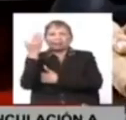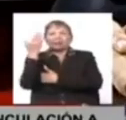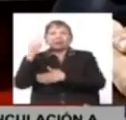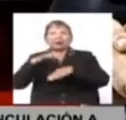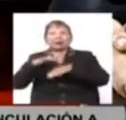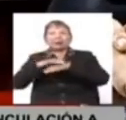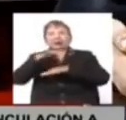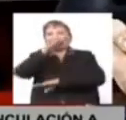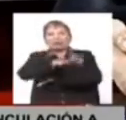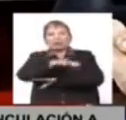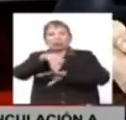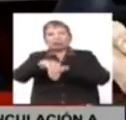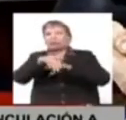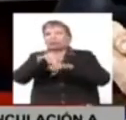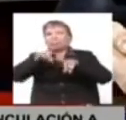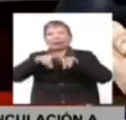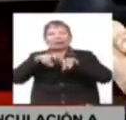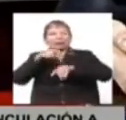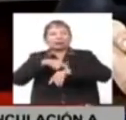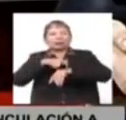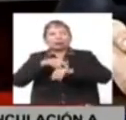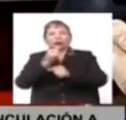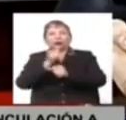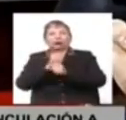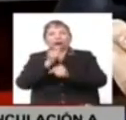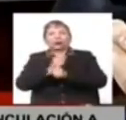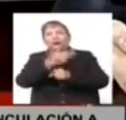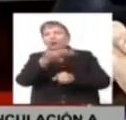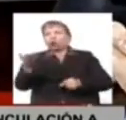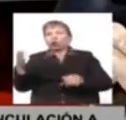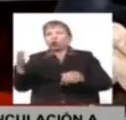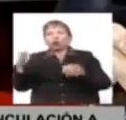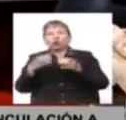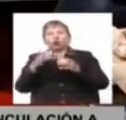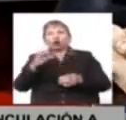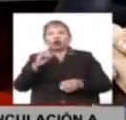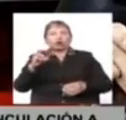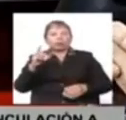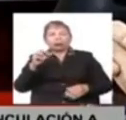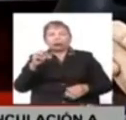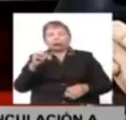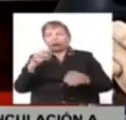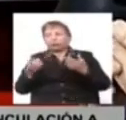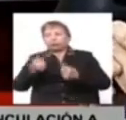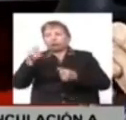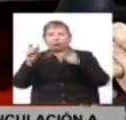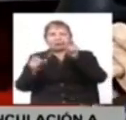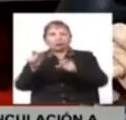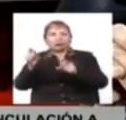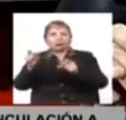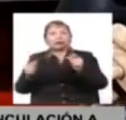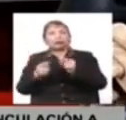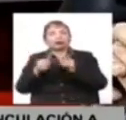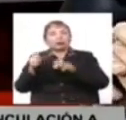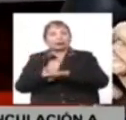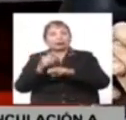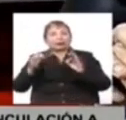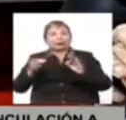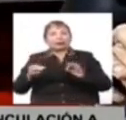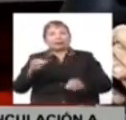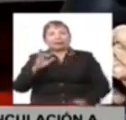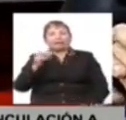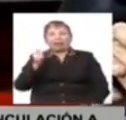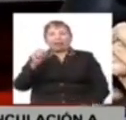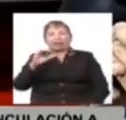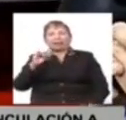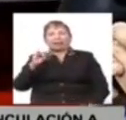procedente o no es procedente? Sí, justo en ese camino, para que la Junta Nacional de Justicia pueda suspender a